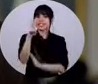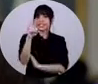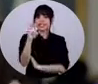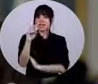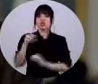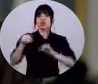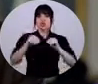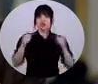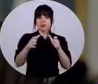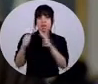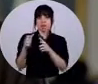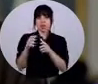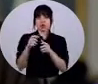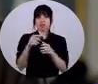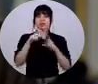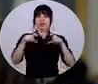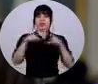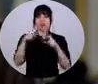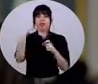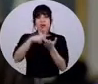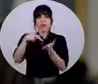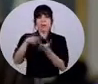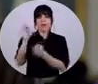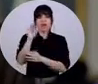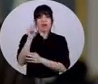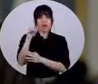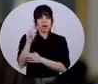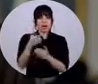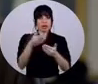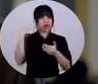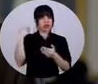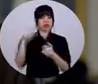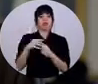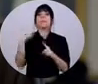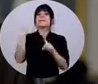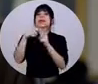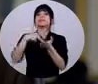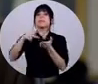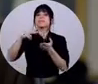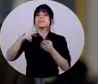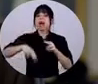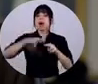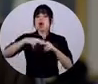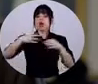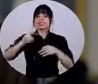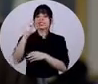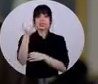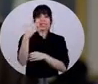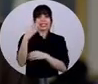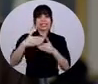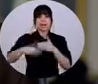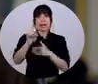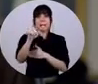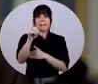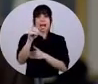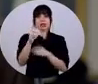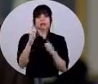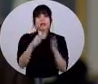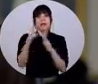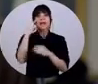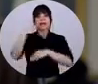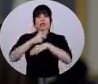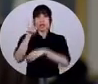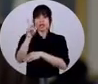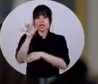Mi reconocimiento a las y los trabajadores de la Dirección de Recursos Humanos del MEP, que hacen un esfuerzo extraordinario por procesar la